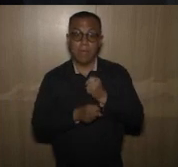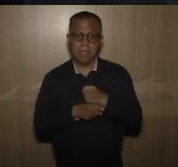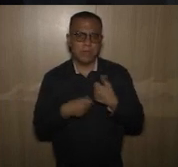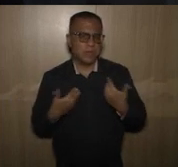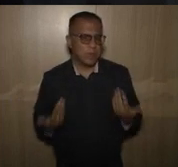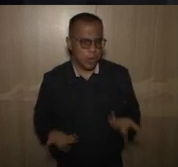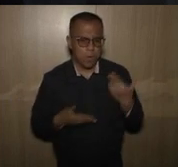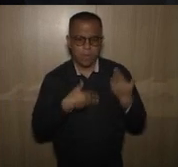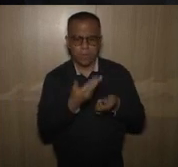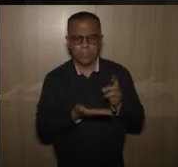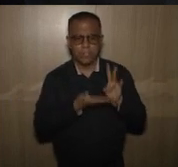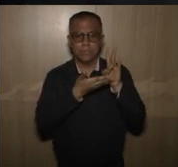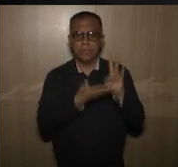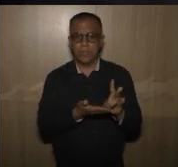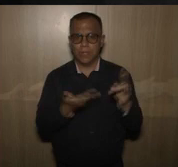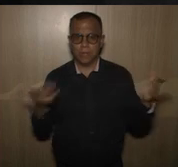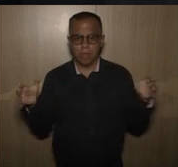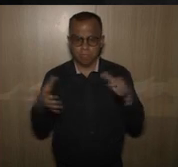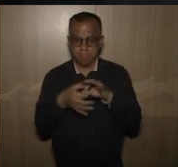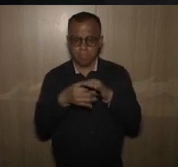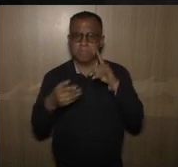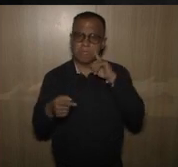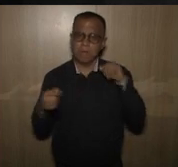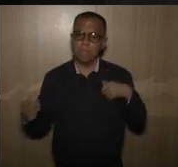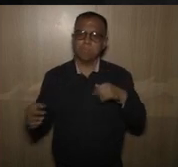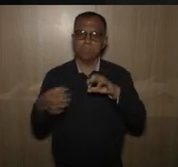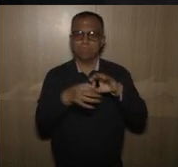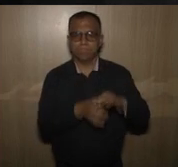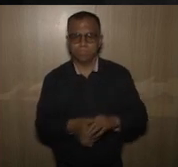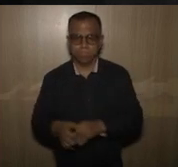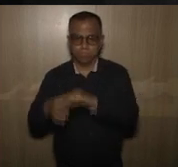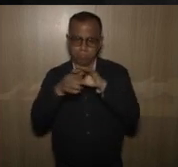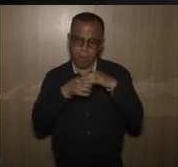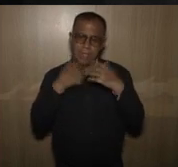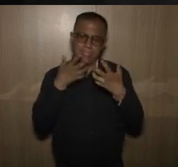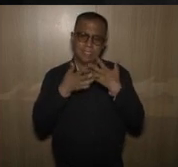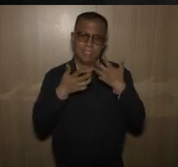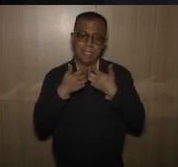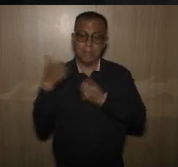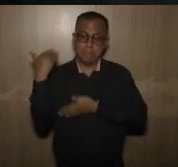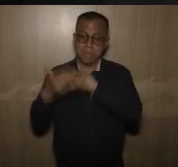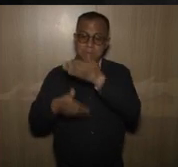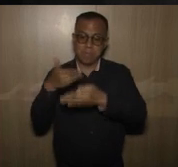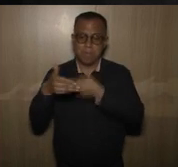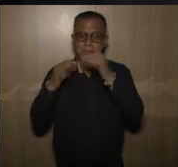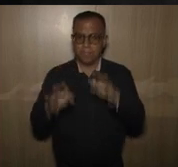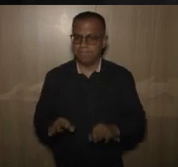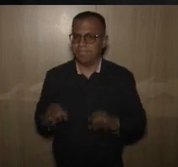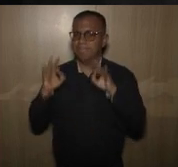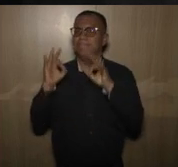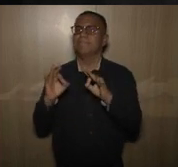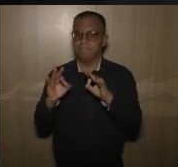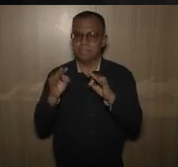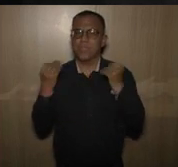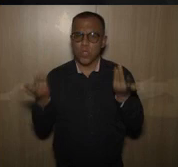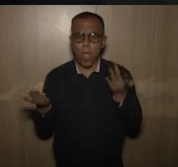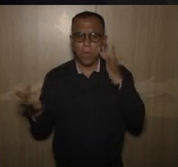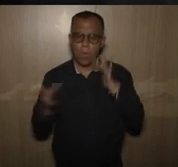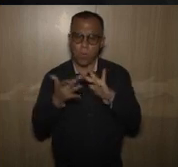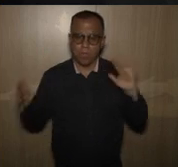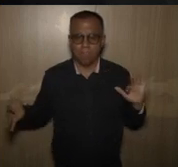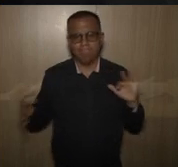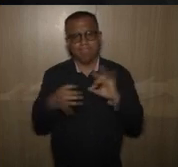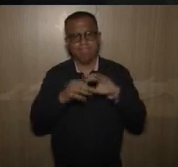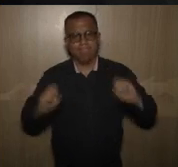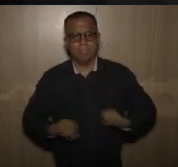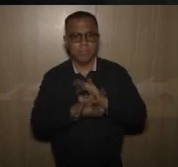en el modelamiento para poder incorporar al sistema los trámites de alta calidad, de conformidad, por supuesto,